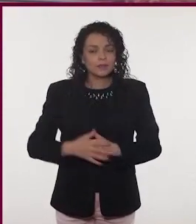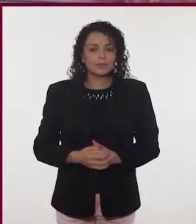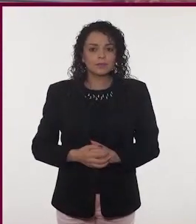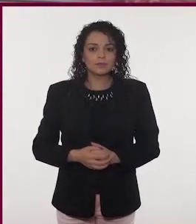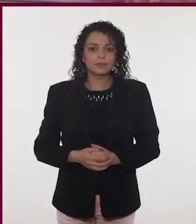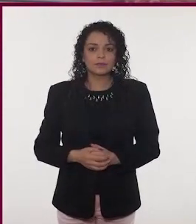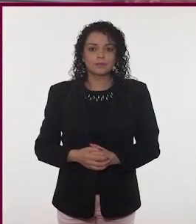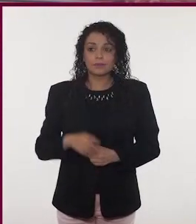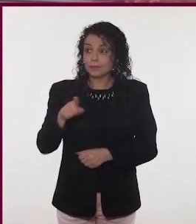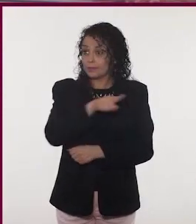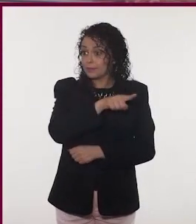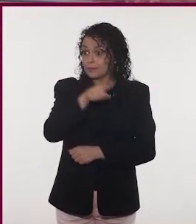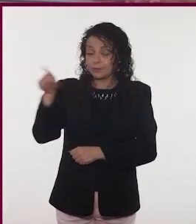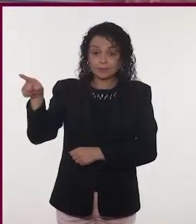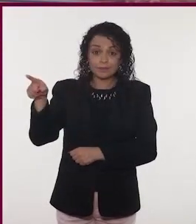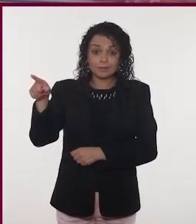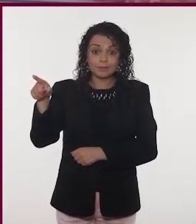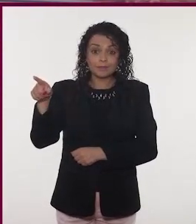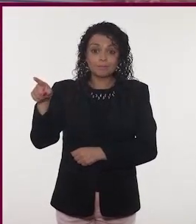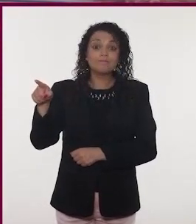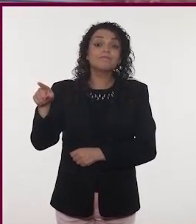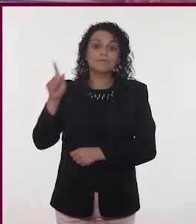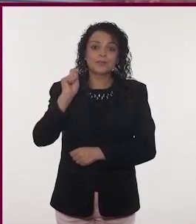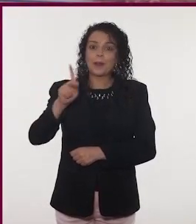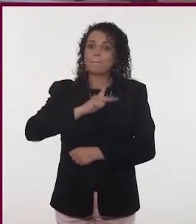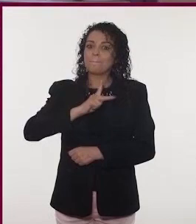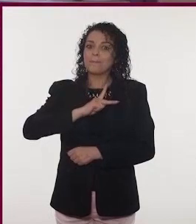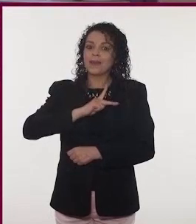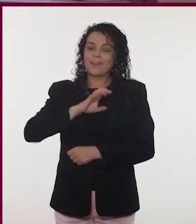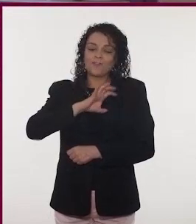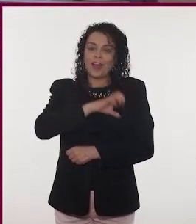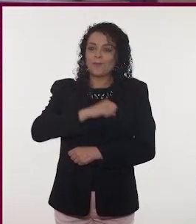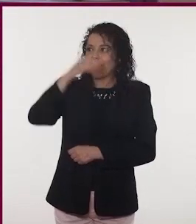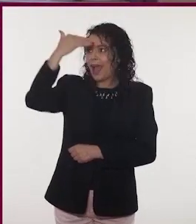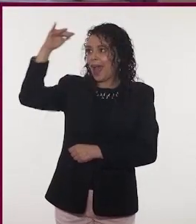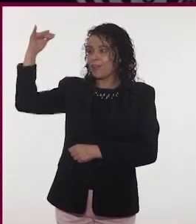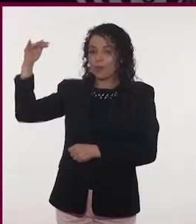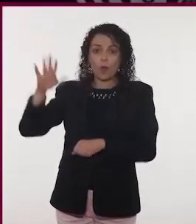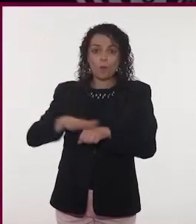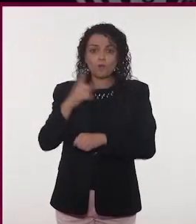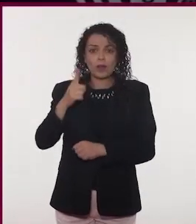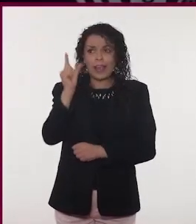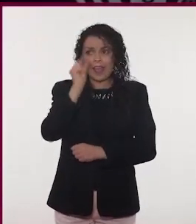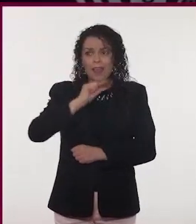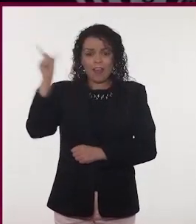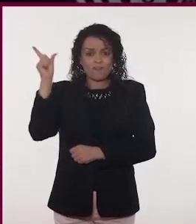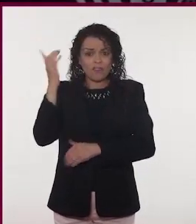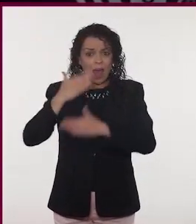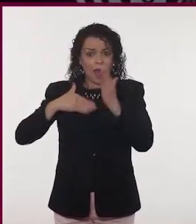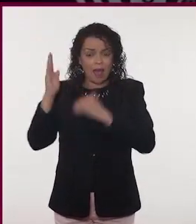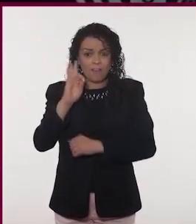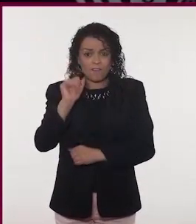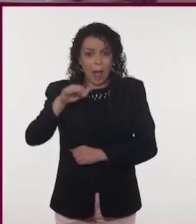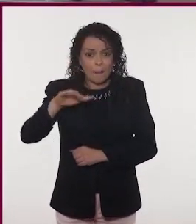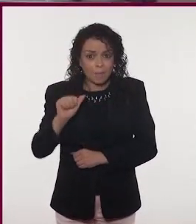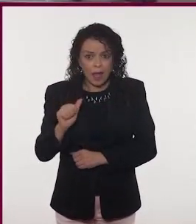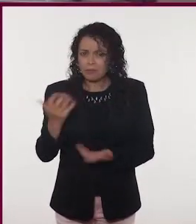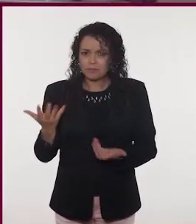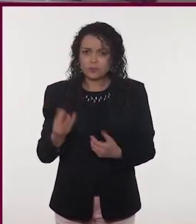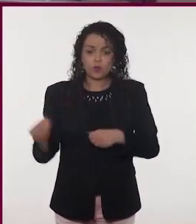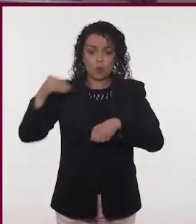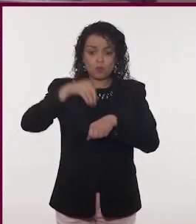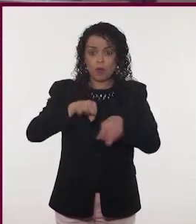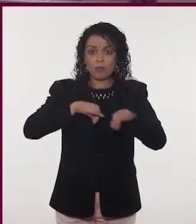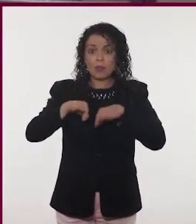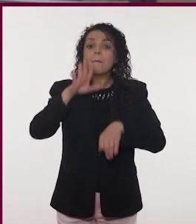Amigos, ellos se acaban de convertir en mis adultos favoritos. No es la fama, no es tener el mejor puesto en un empleo, tampoco